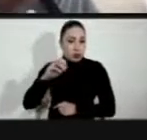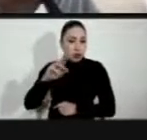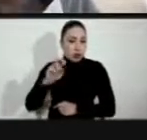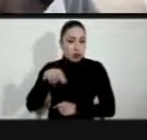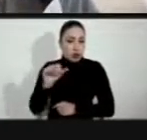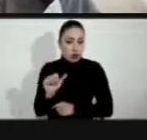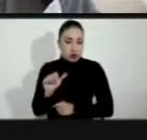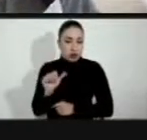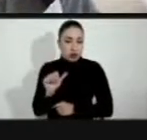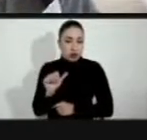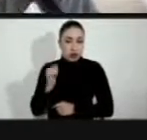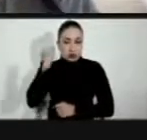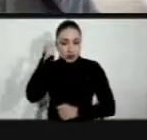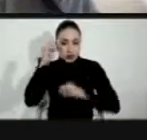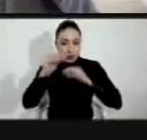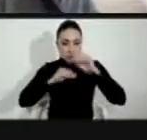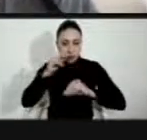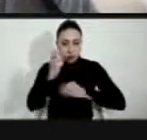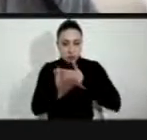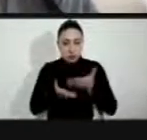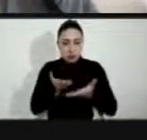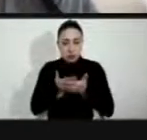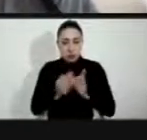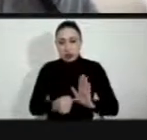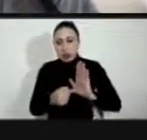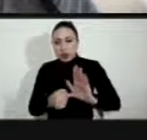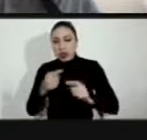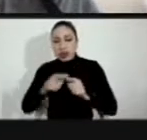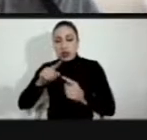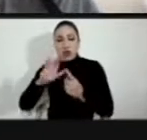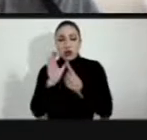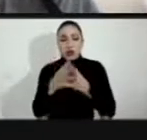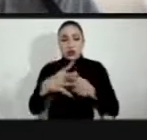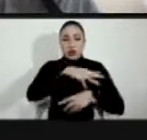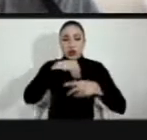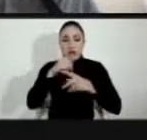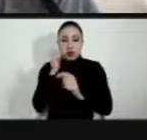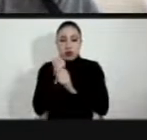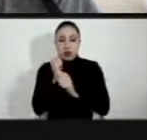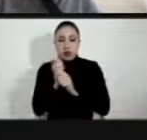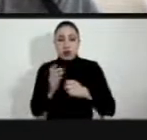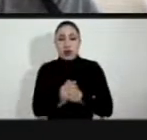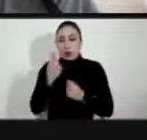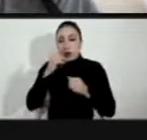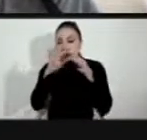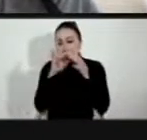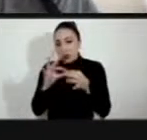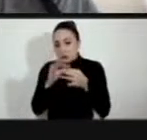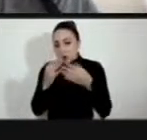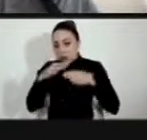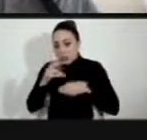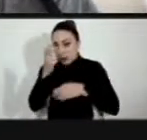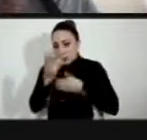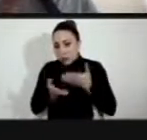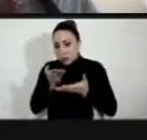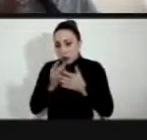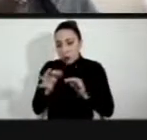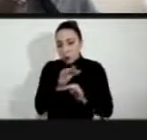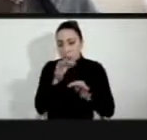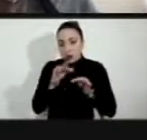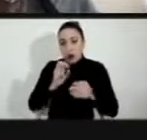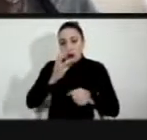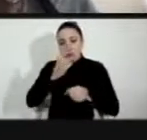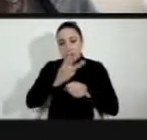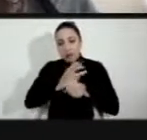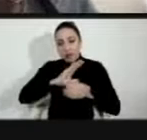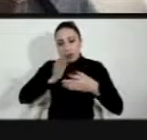que presenta la Comisión de Movilidad Sustentable. Para fundamentar el dictamen y de conformidad con lo dispuesto en la fracción tercera del artículo 129 del